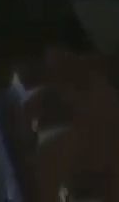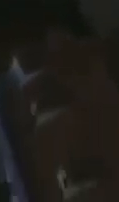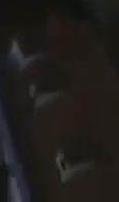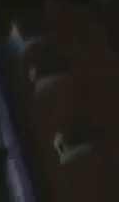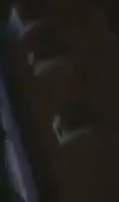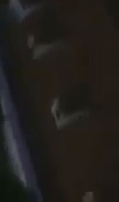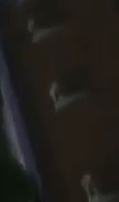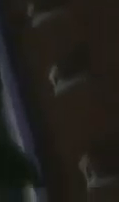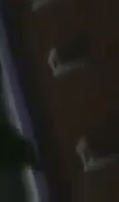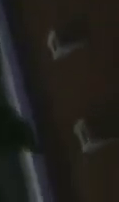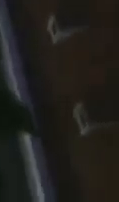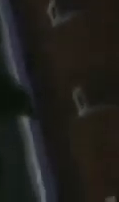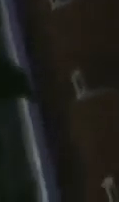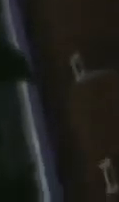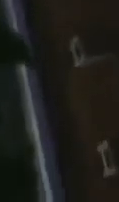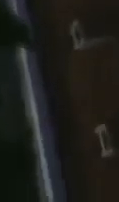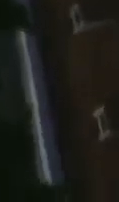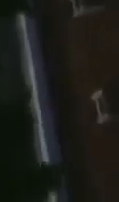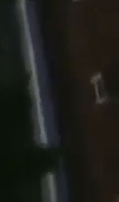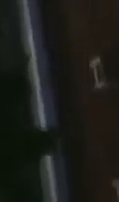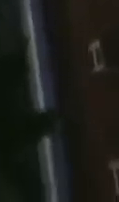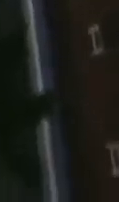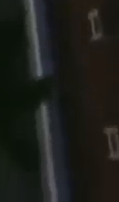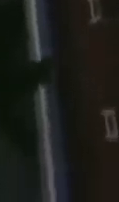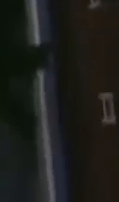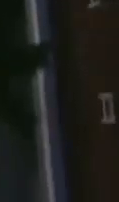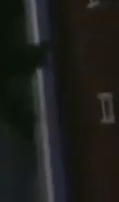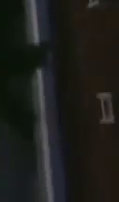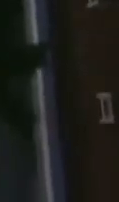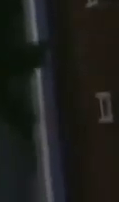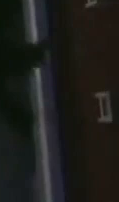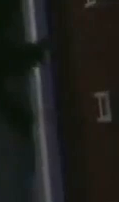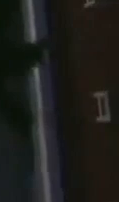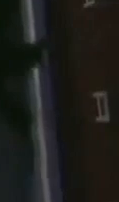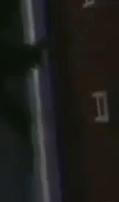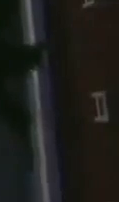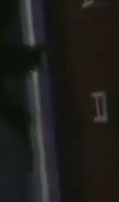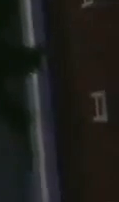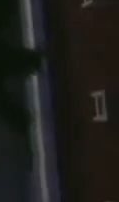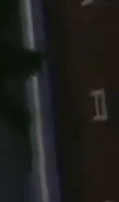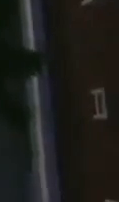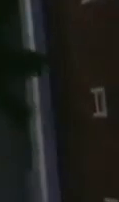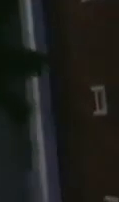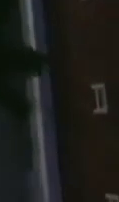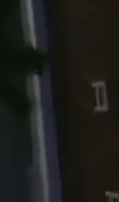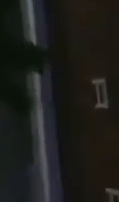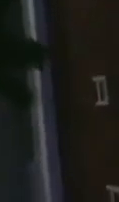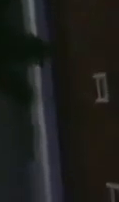foros internacionales y avanzar en esta poderosa cooperación. Con esta información nosotros vamos a despedir esta transmisión.